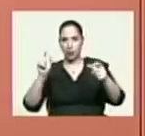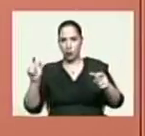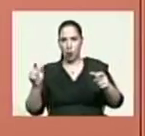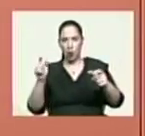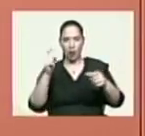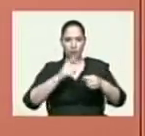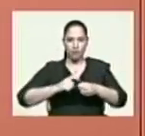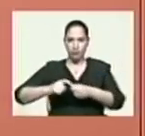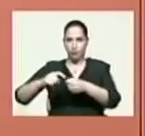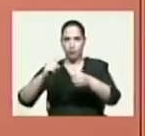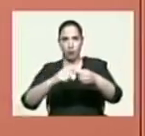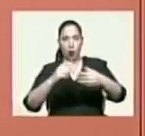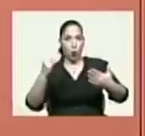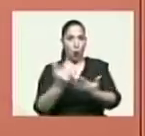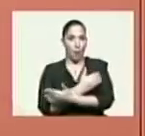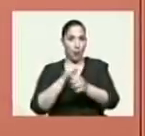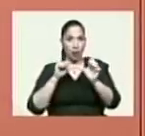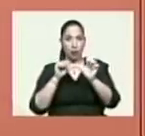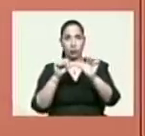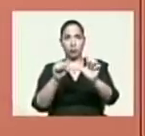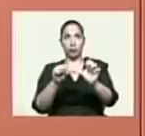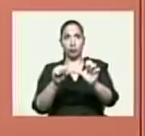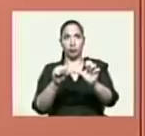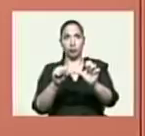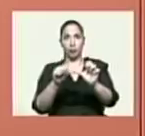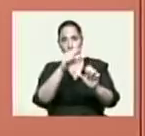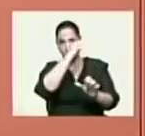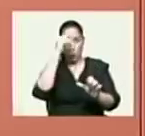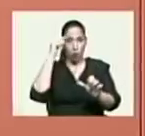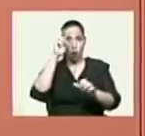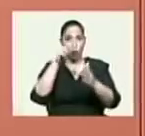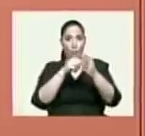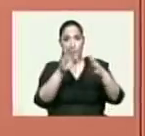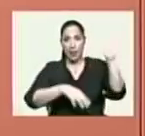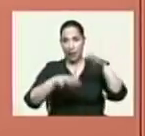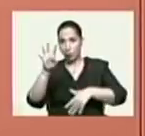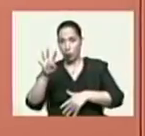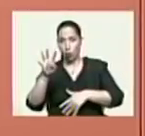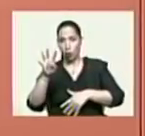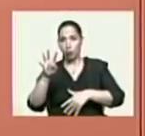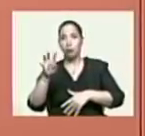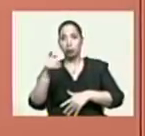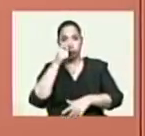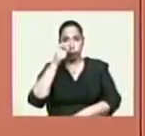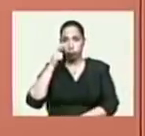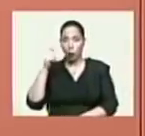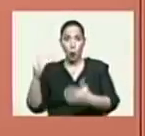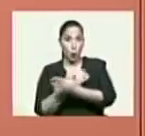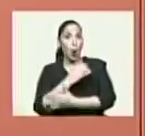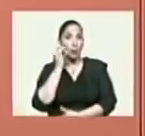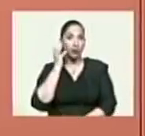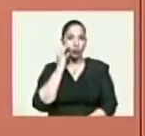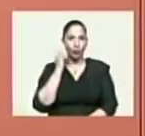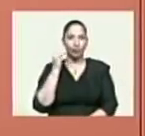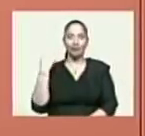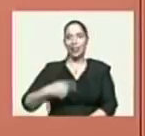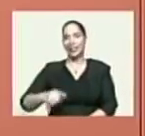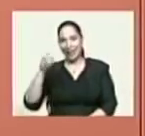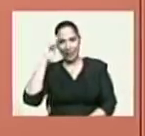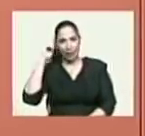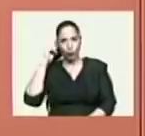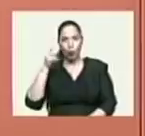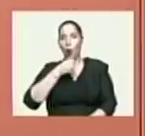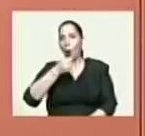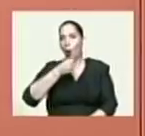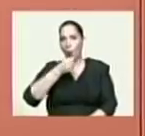Estado continuado, porque viene Borges, viene desde el 2014, desde la Operación Jericó, desde el Golpe Azul. Tenía razón Patricia Poleo. Lo que ella